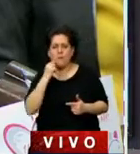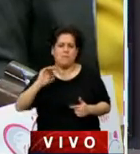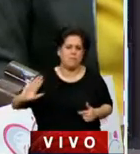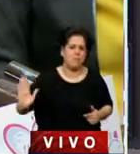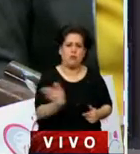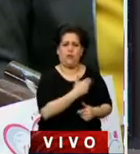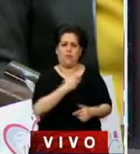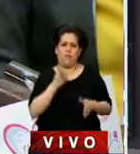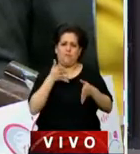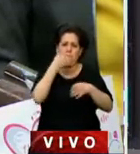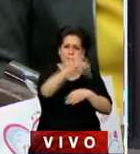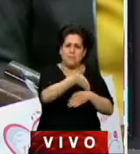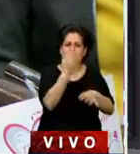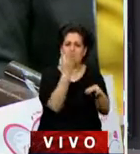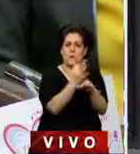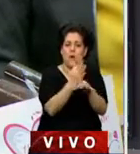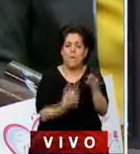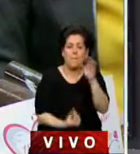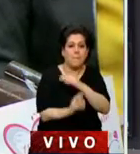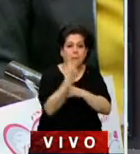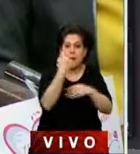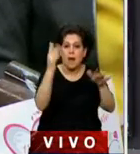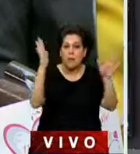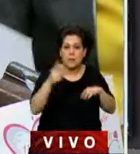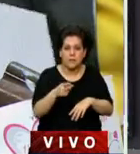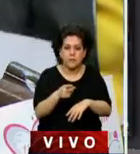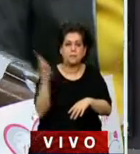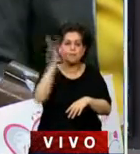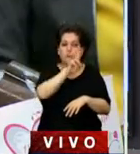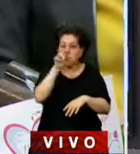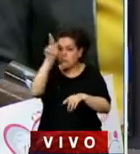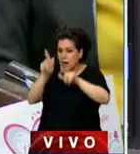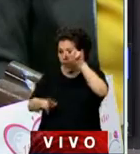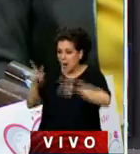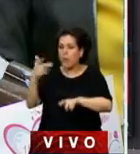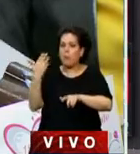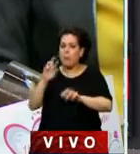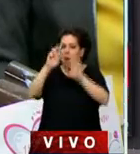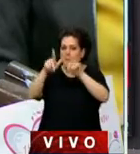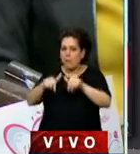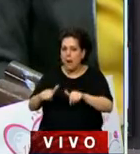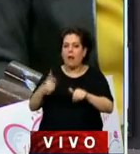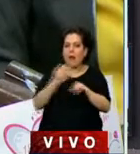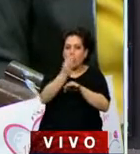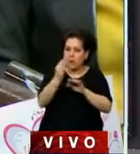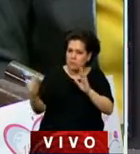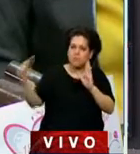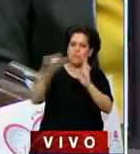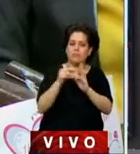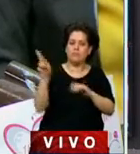cada jurisdicción y particularmente la provincia de San Juan, que logramos a último momento